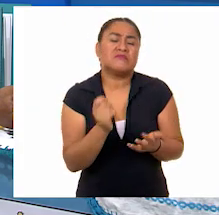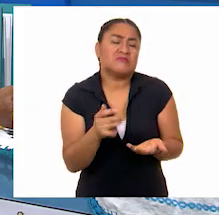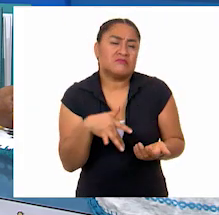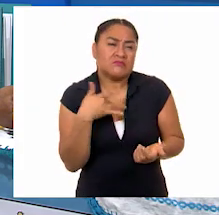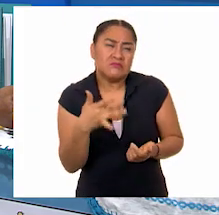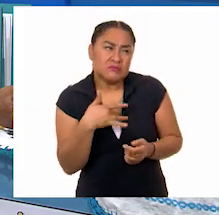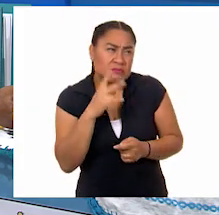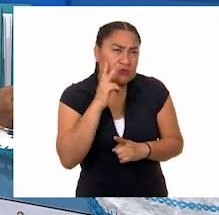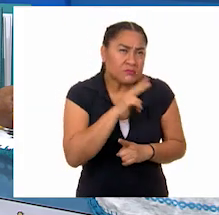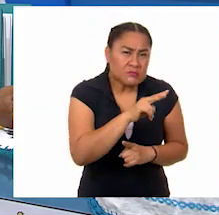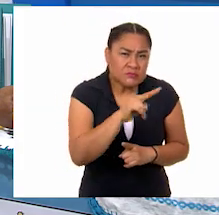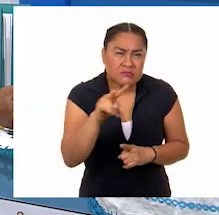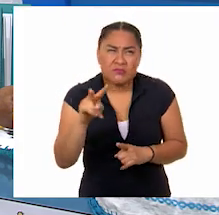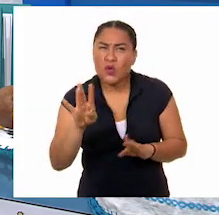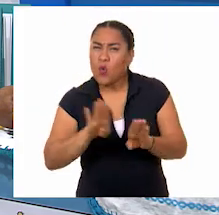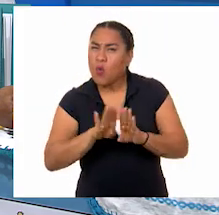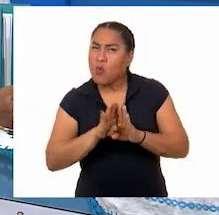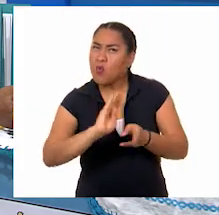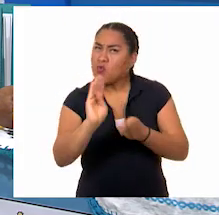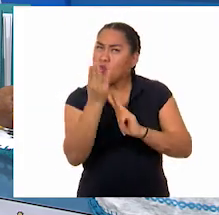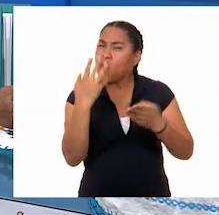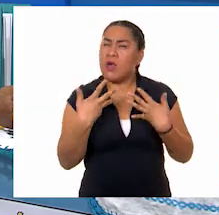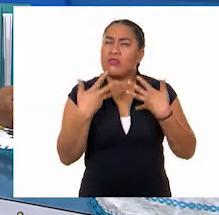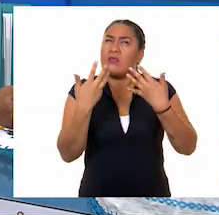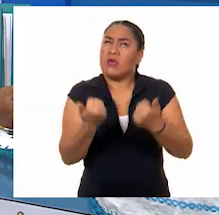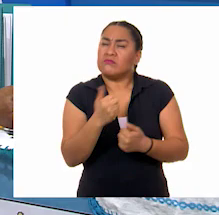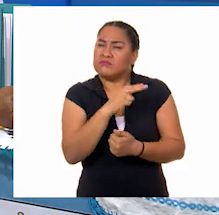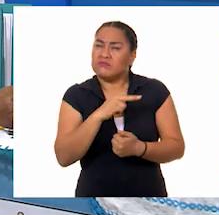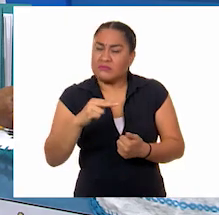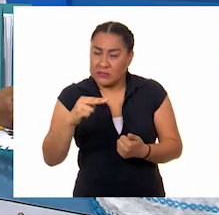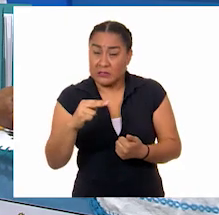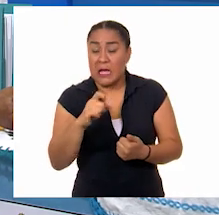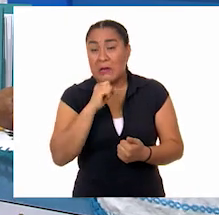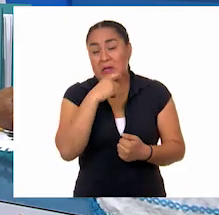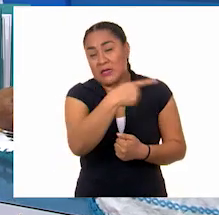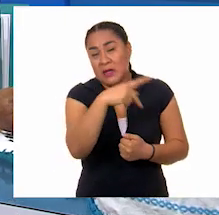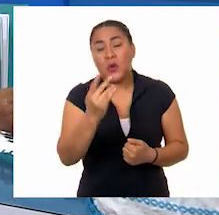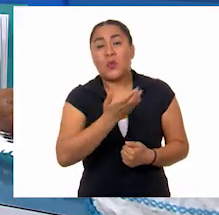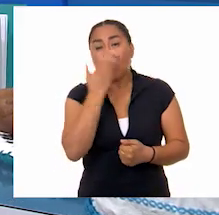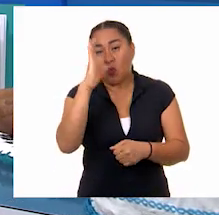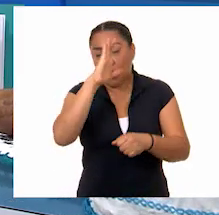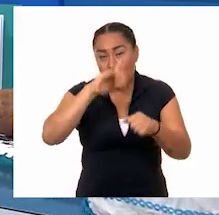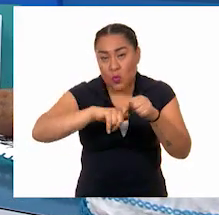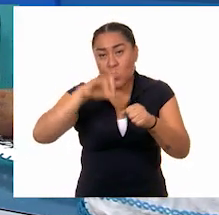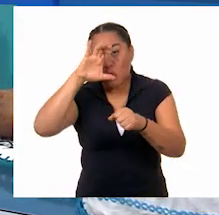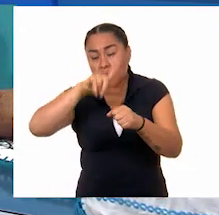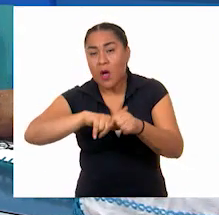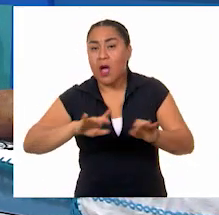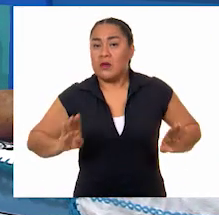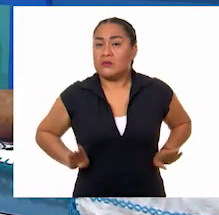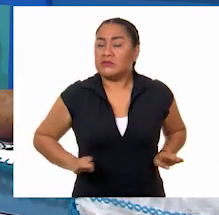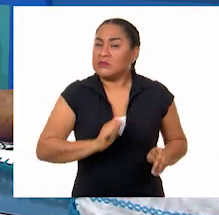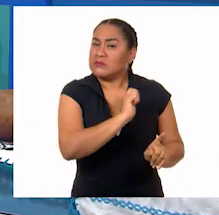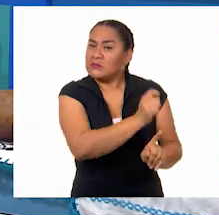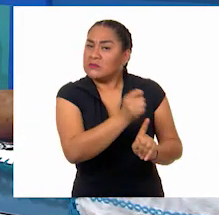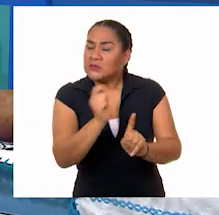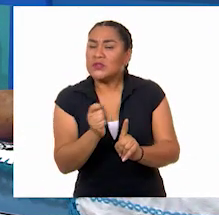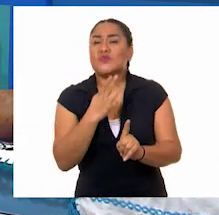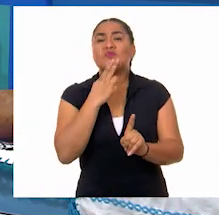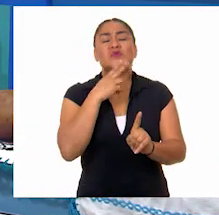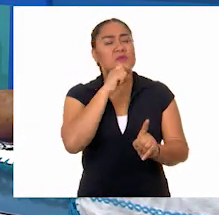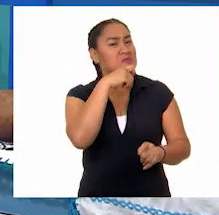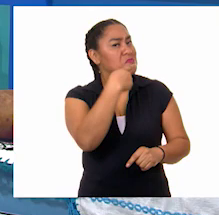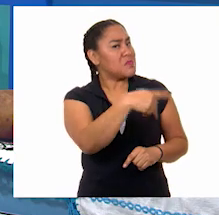de ver y entender el mundo y cómo esta se refleja en las prácticas culturales que nos dan identidad y sentido de